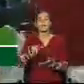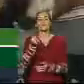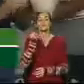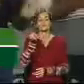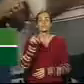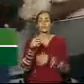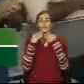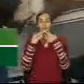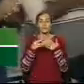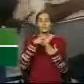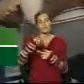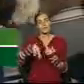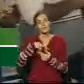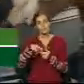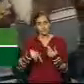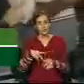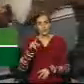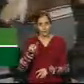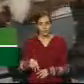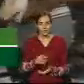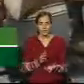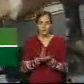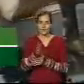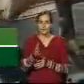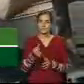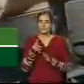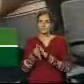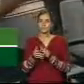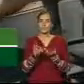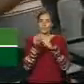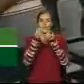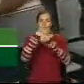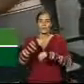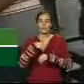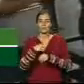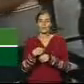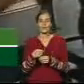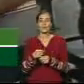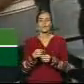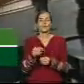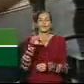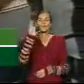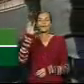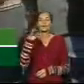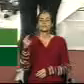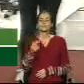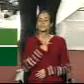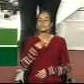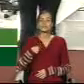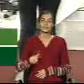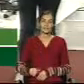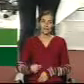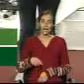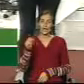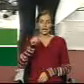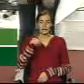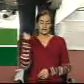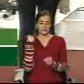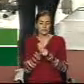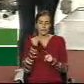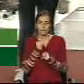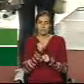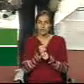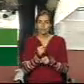usted y por la revolución a través de del convenio con la hermana República de China. Estas obras están